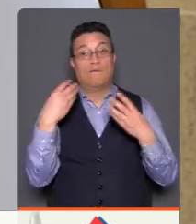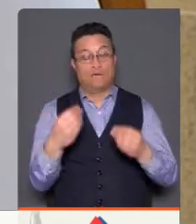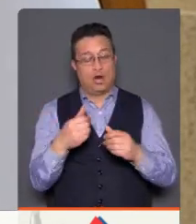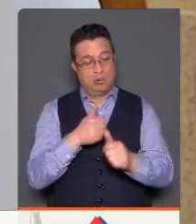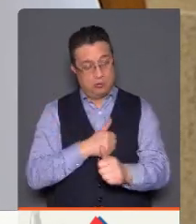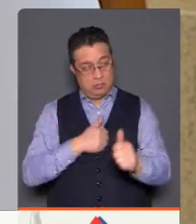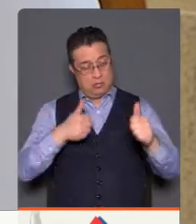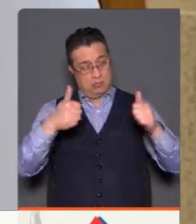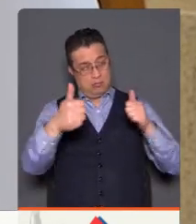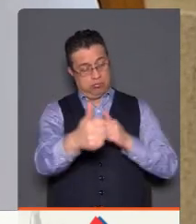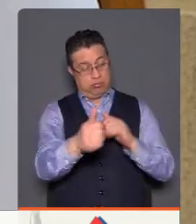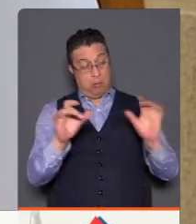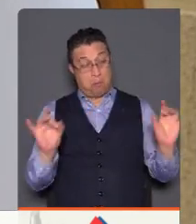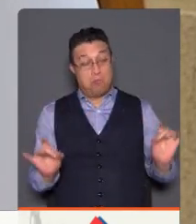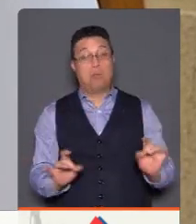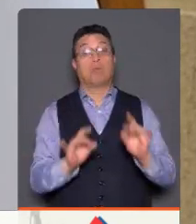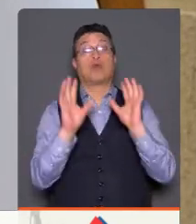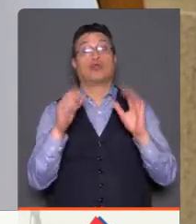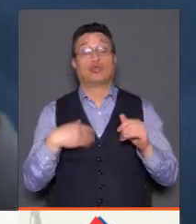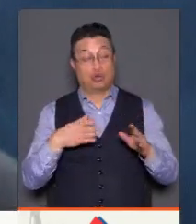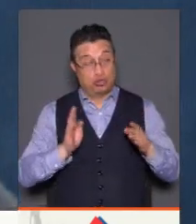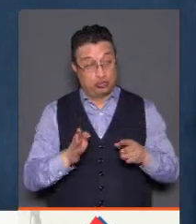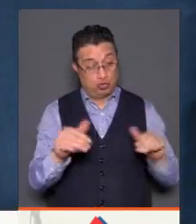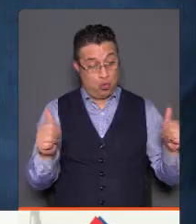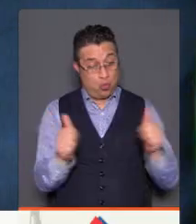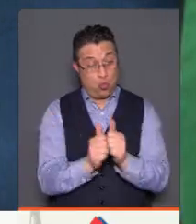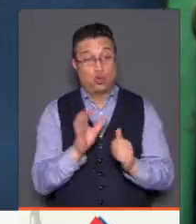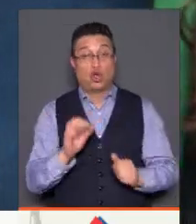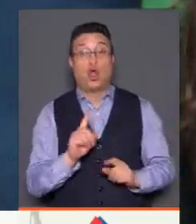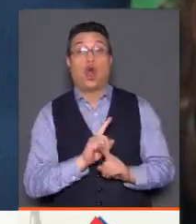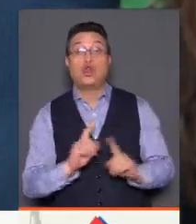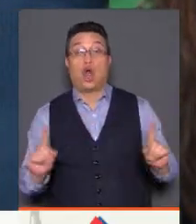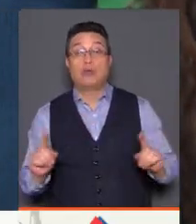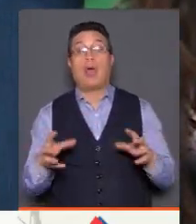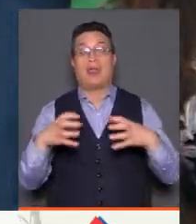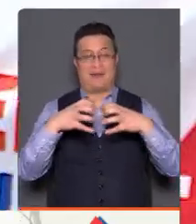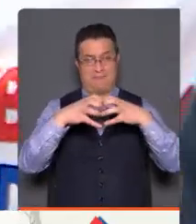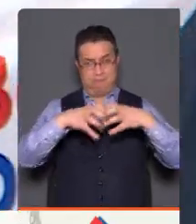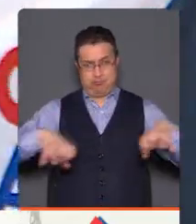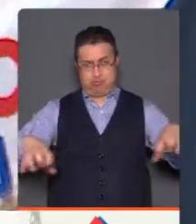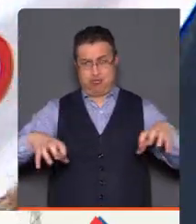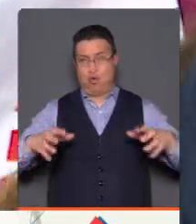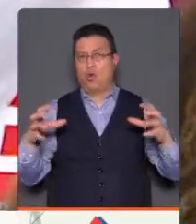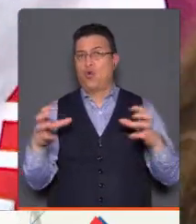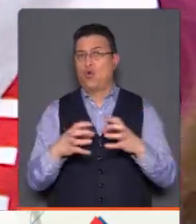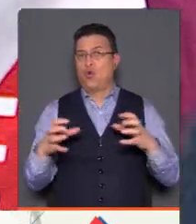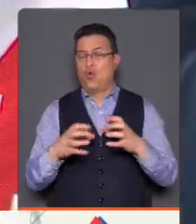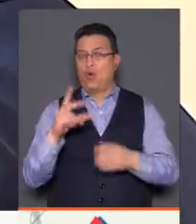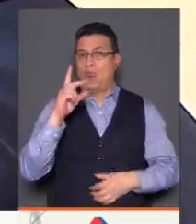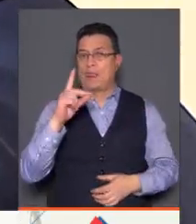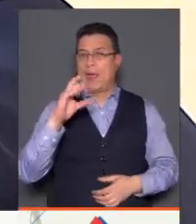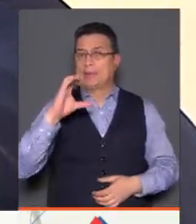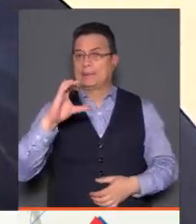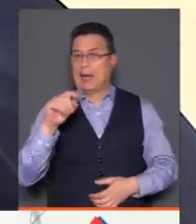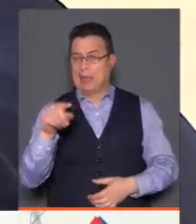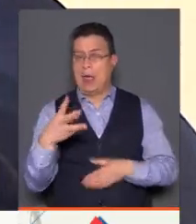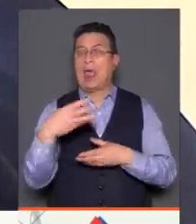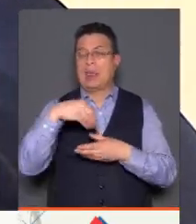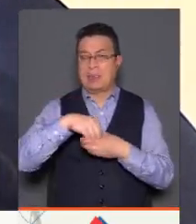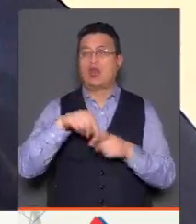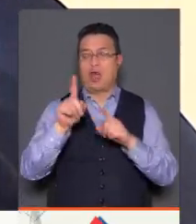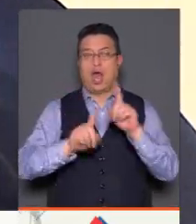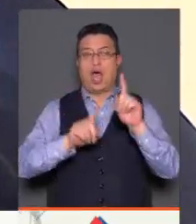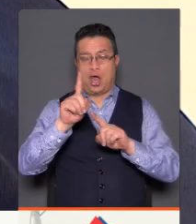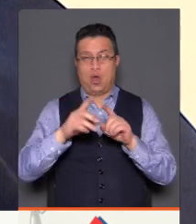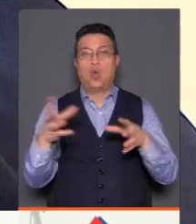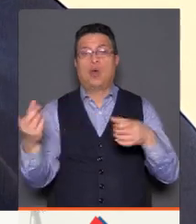de si vamos a seguir juntos o no. Marcada división que complica la democracia cristiana. Tensión interna que llevó a algunos